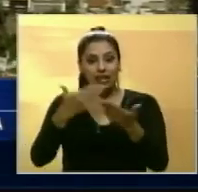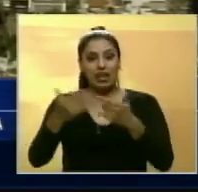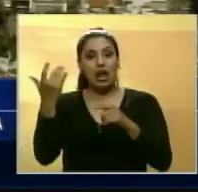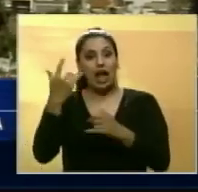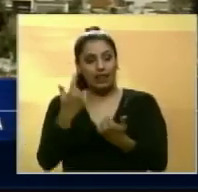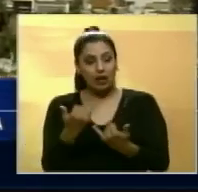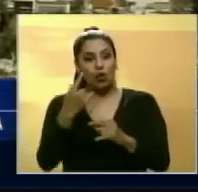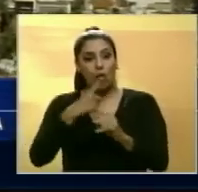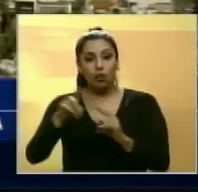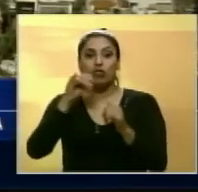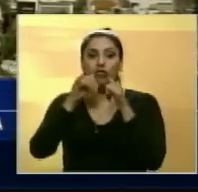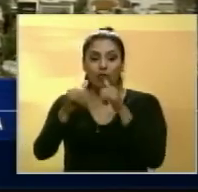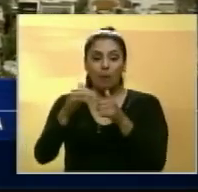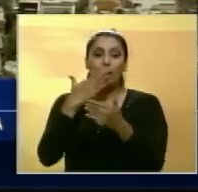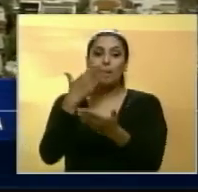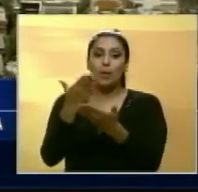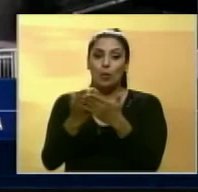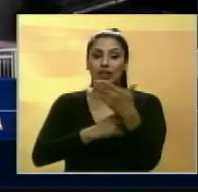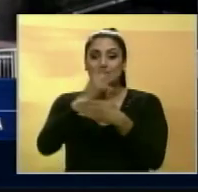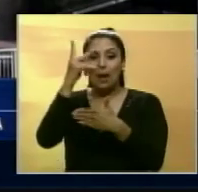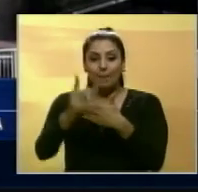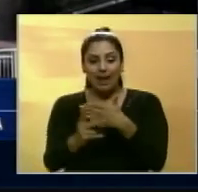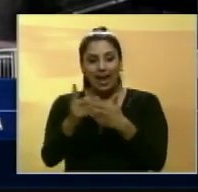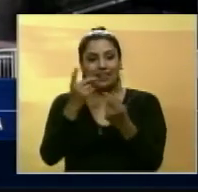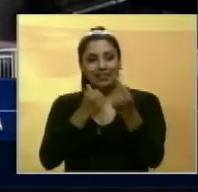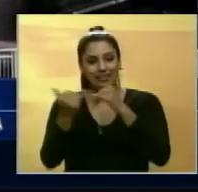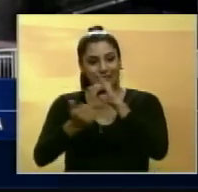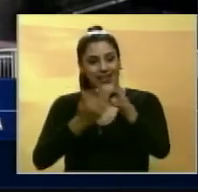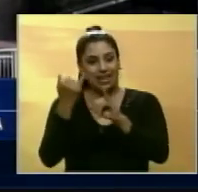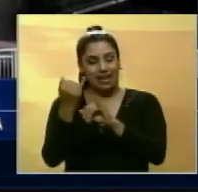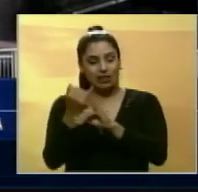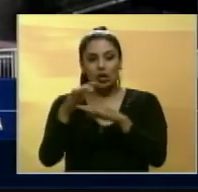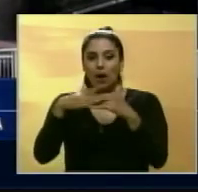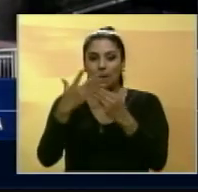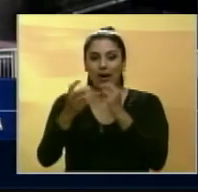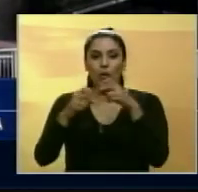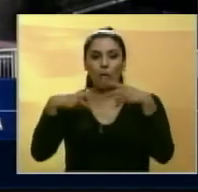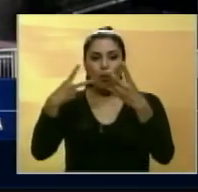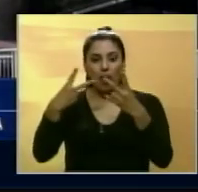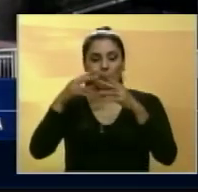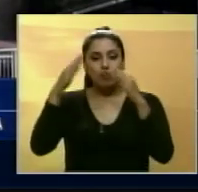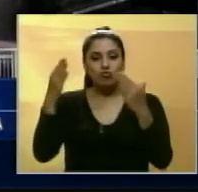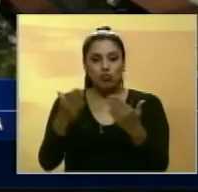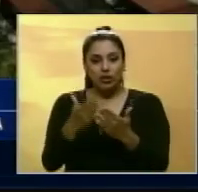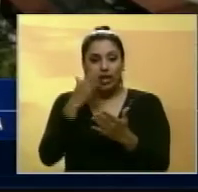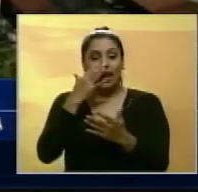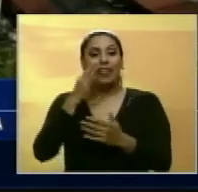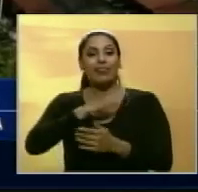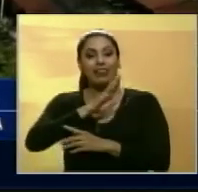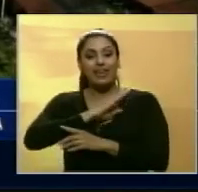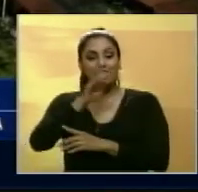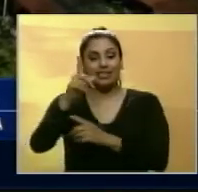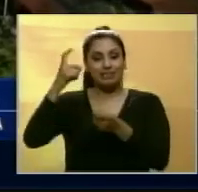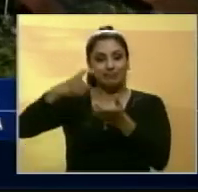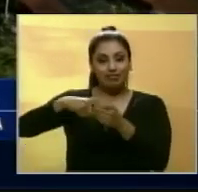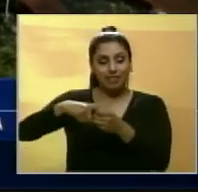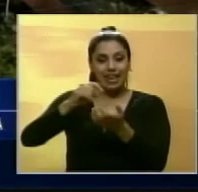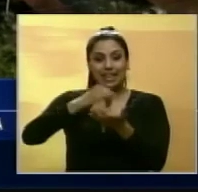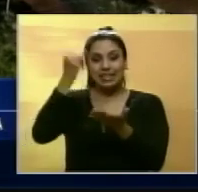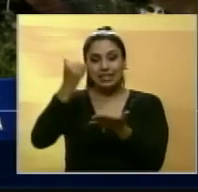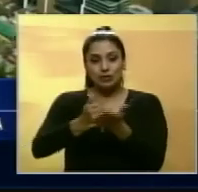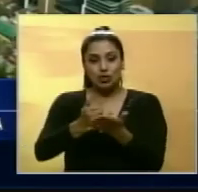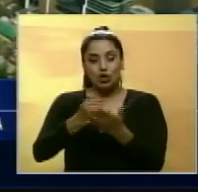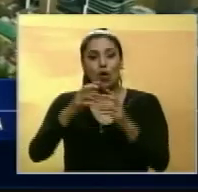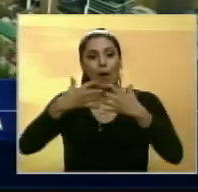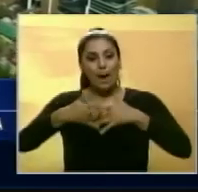Igualmente, Schäuble informó que presentará un plan al Fondo Monetario Internacional para crear un registro mundial en el que deberán inscribirse